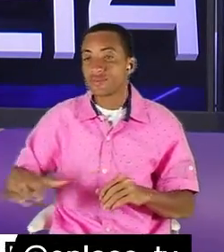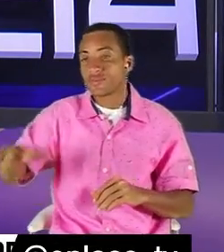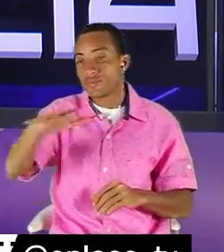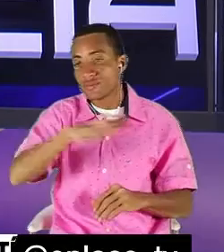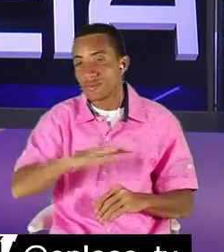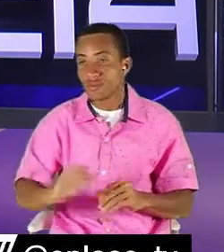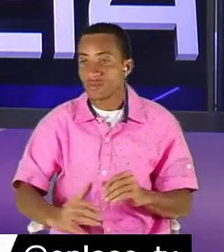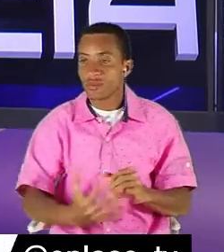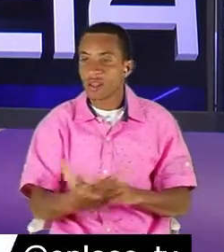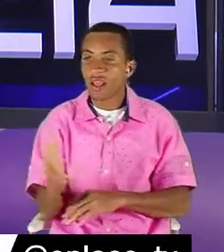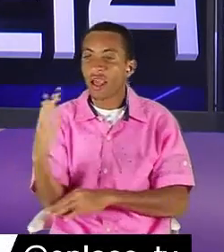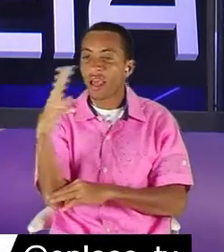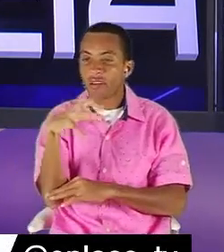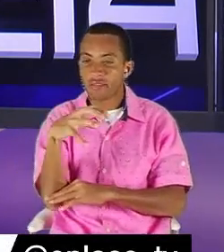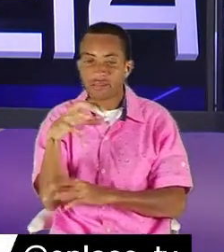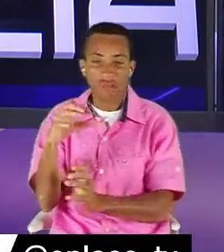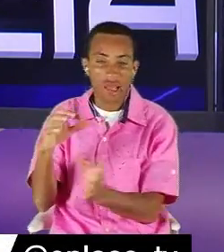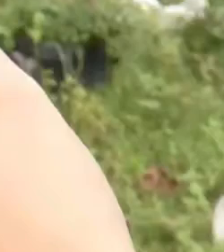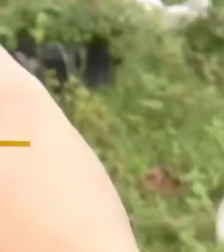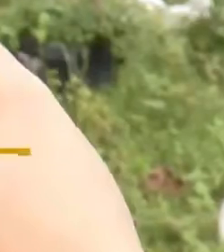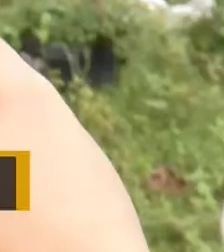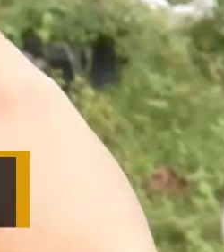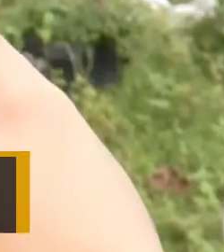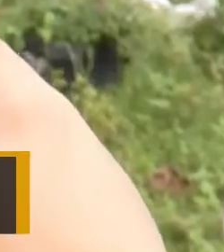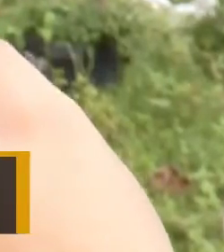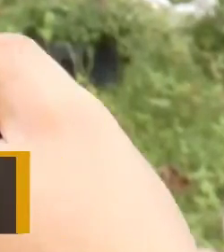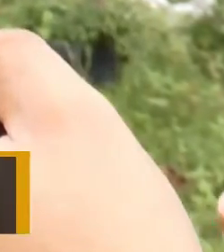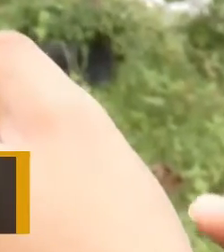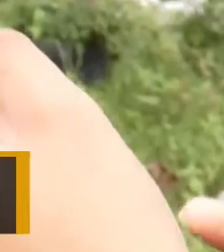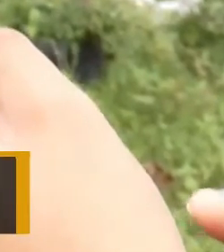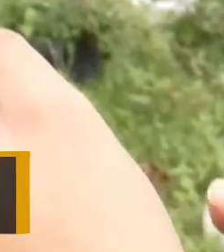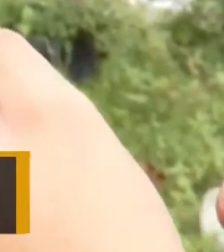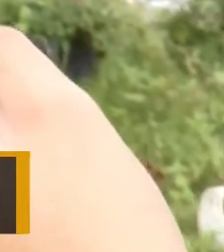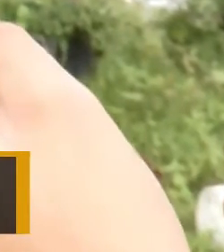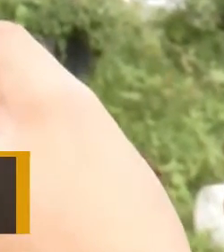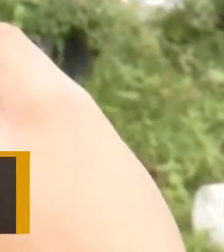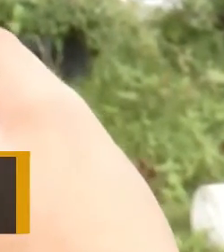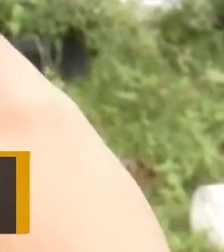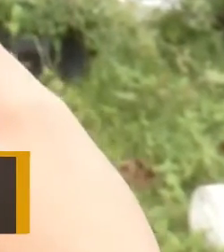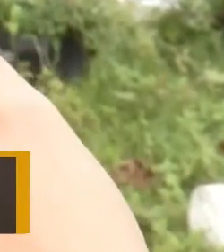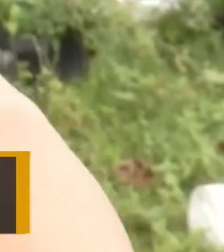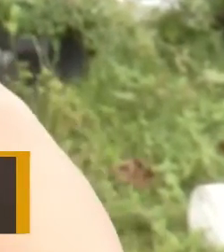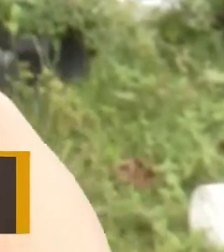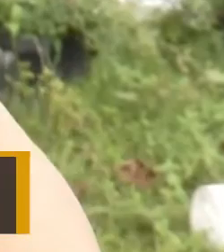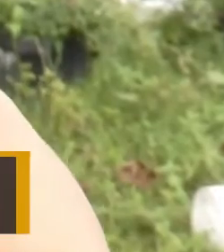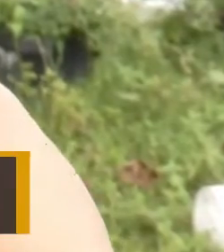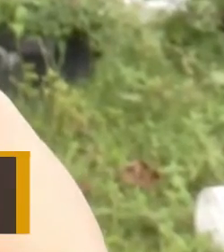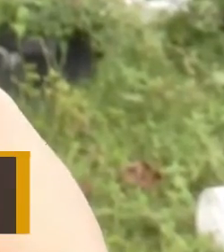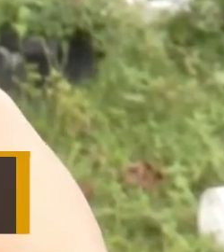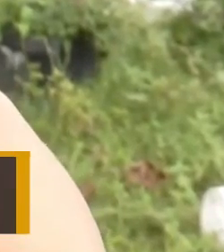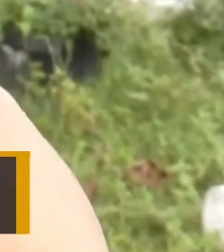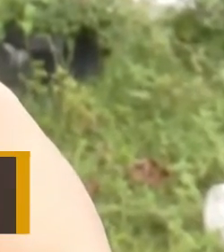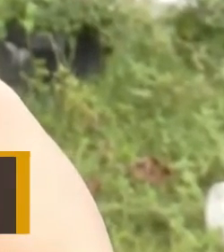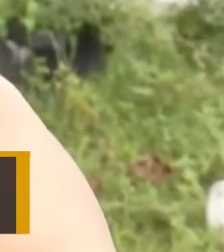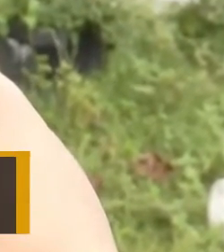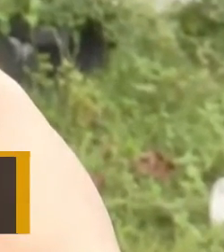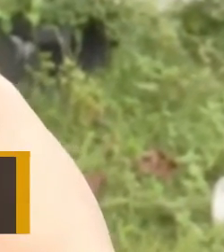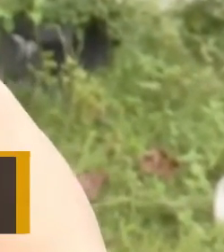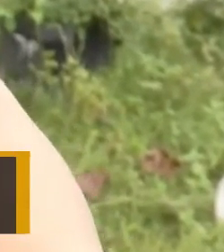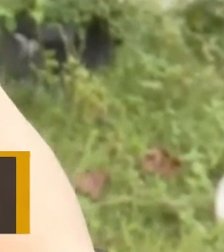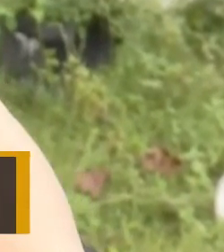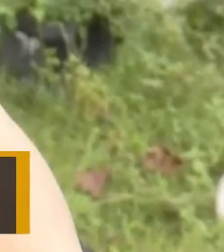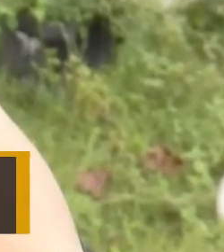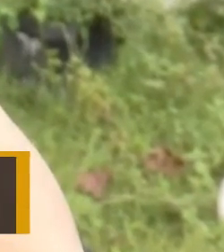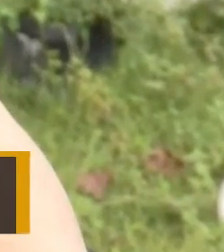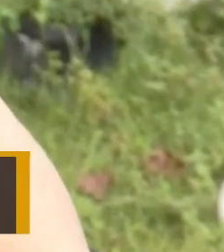la maleza apoyados por la Policía de Medio Ambiente. Pues el viernes veníamos en el turbo y tipo 6:40